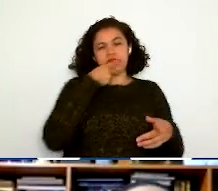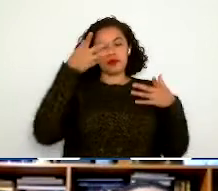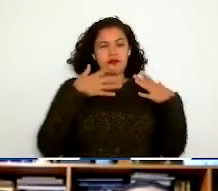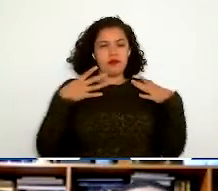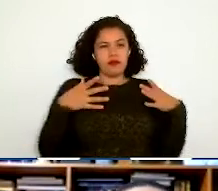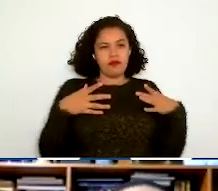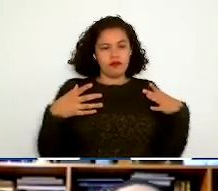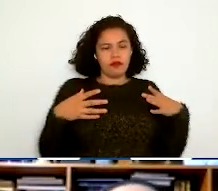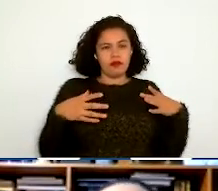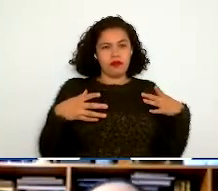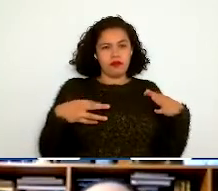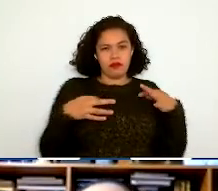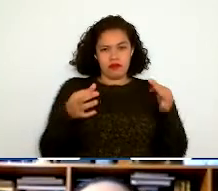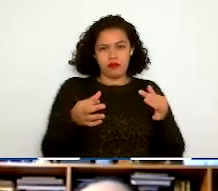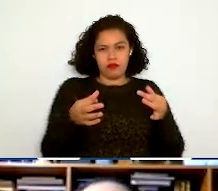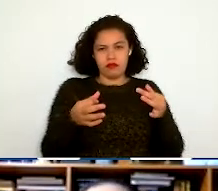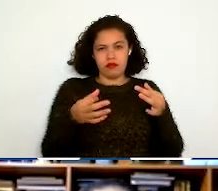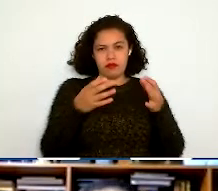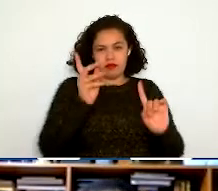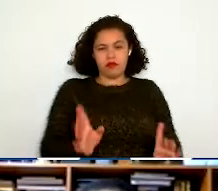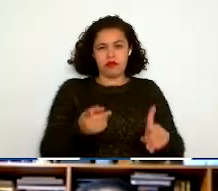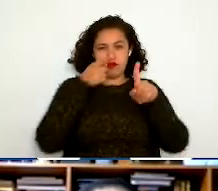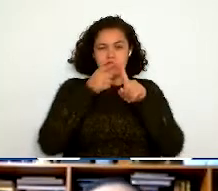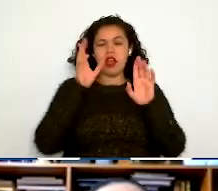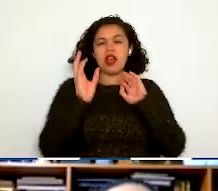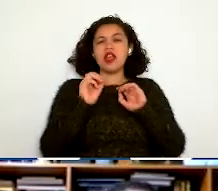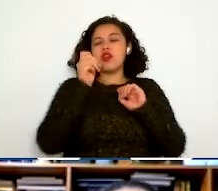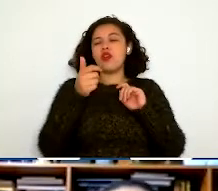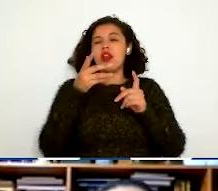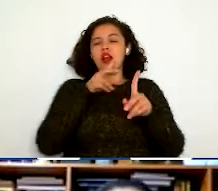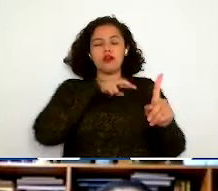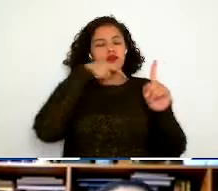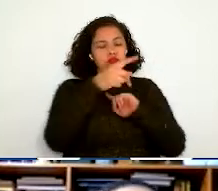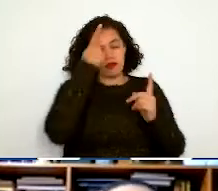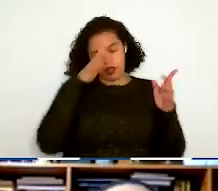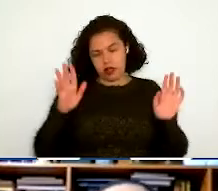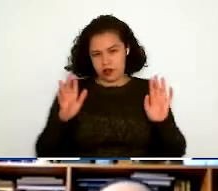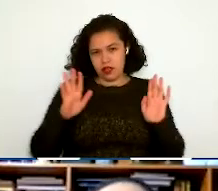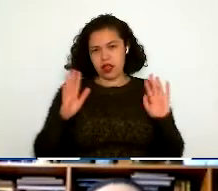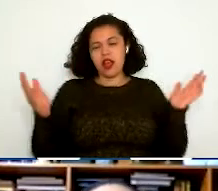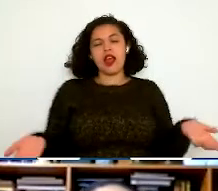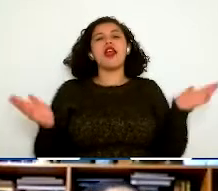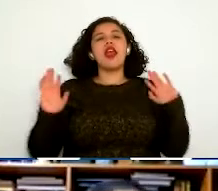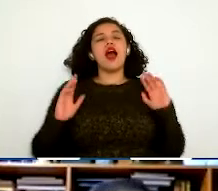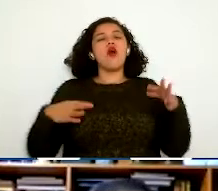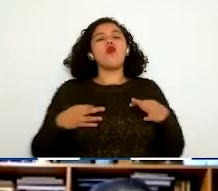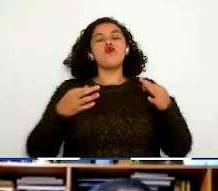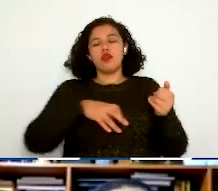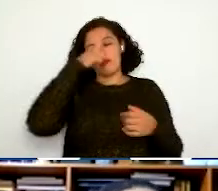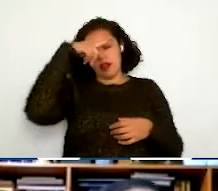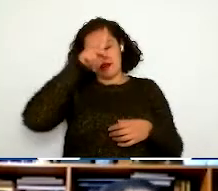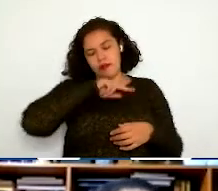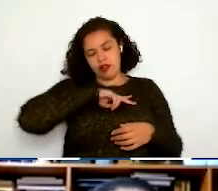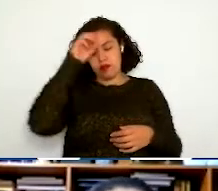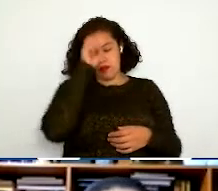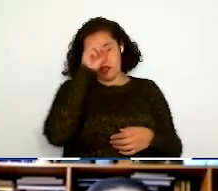calidad objetiva, y desde una perspectiva cualitativa, que hablaríamos entonces de una calidad subjetiva.